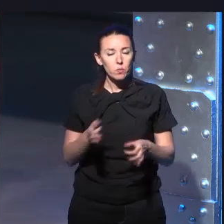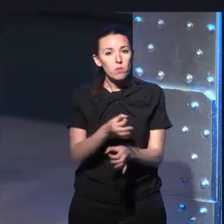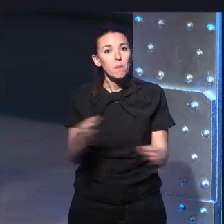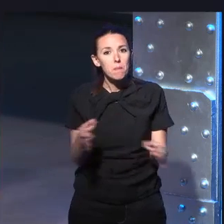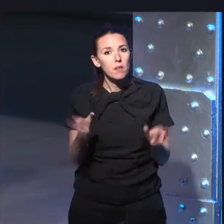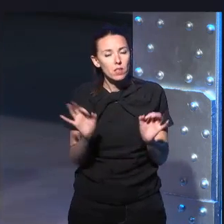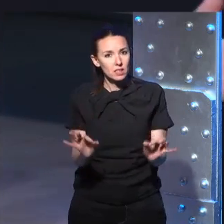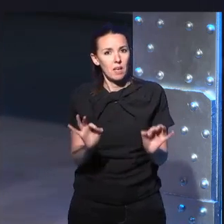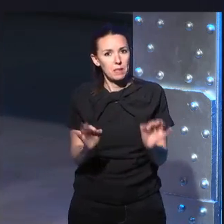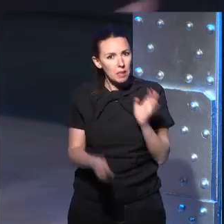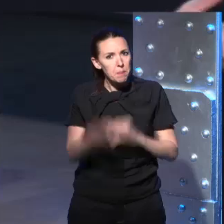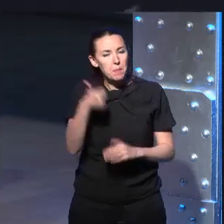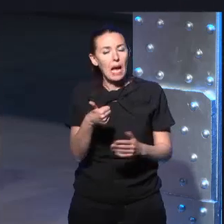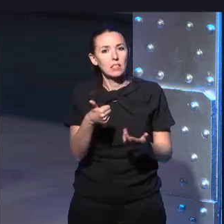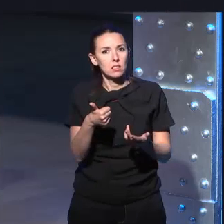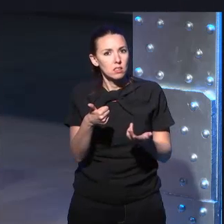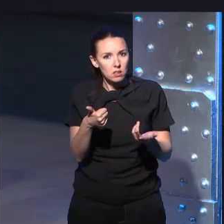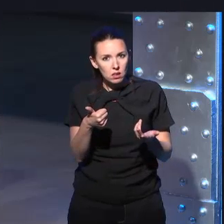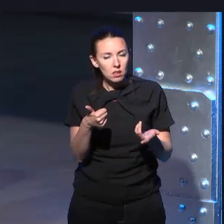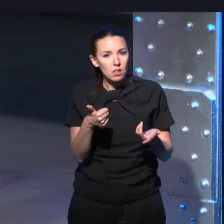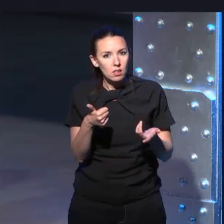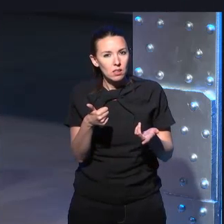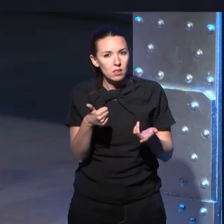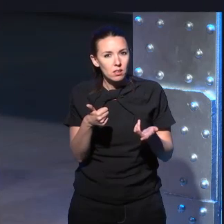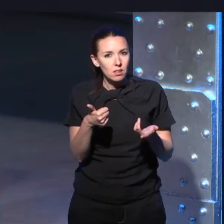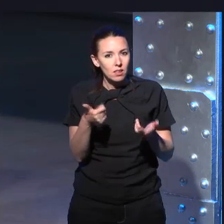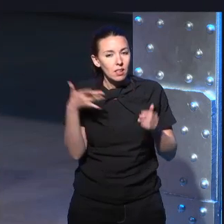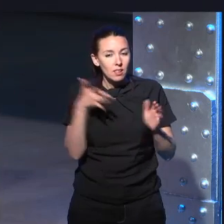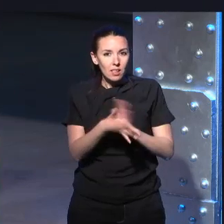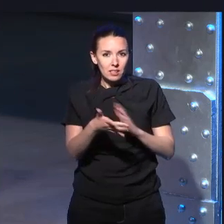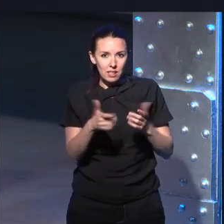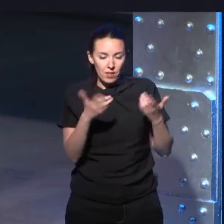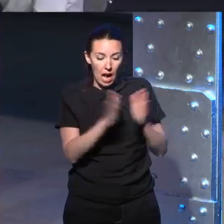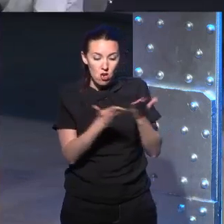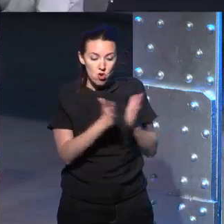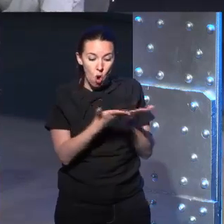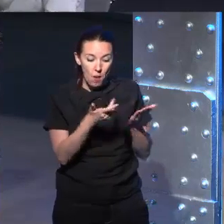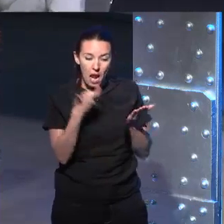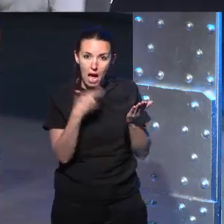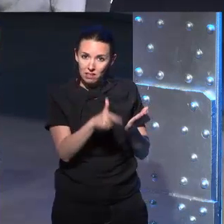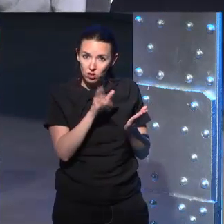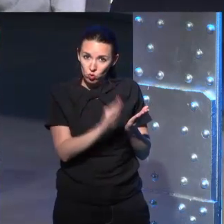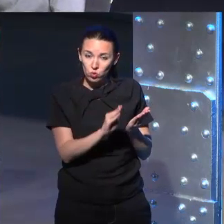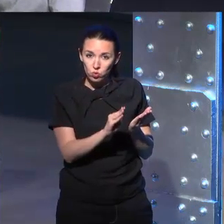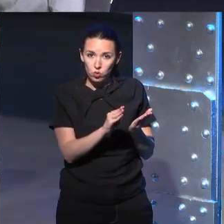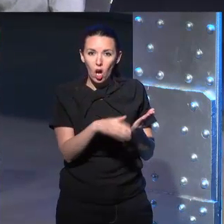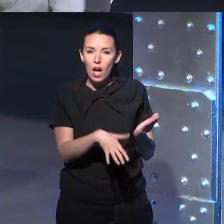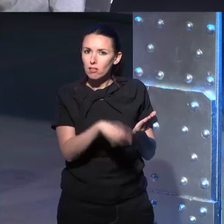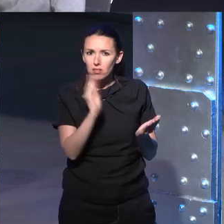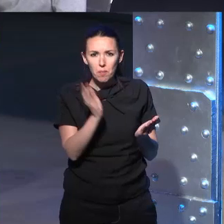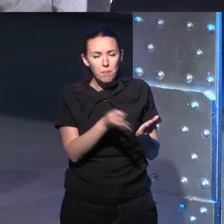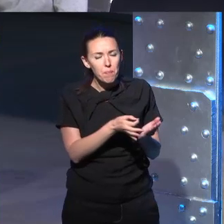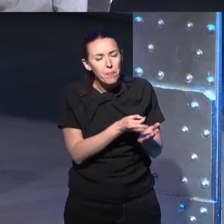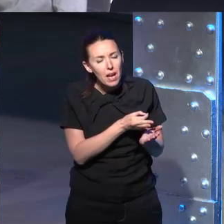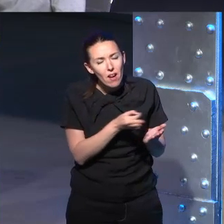perfectamente explicado. Es más, es una parte de la novela que la entiendes